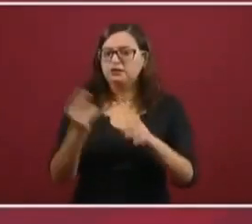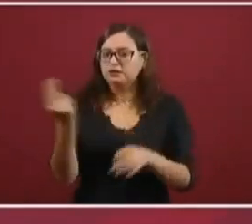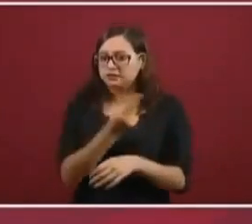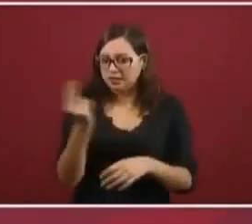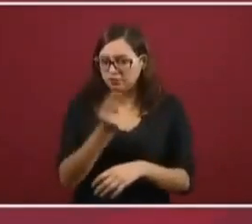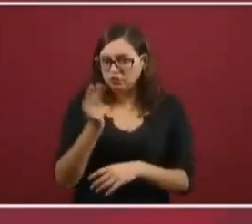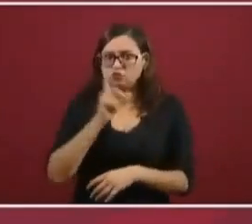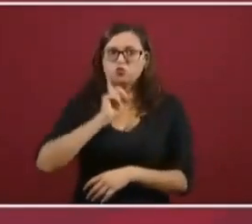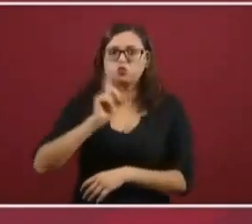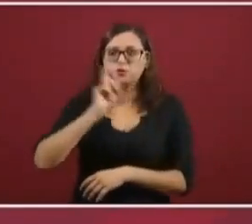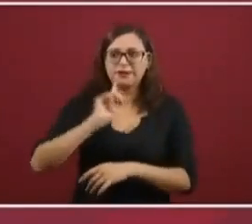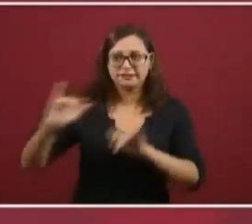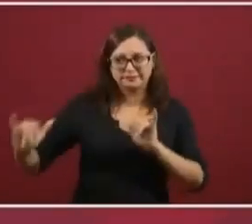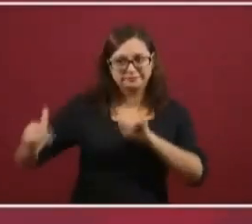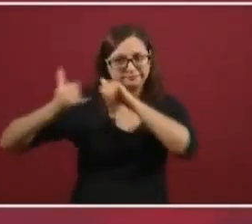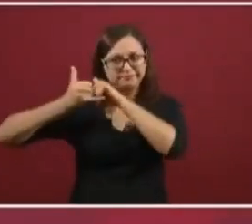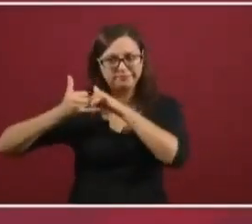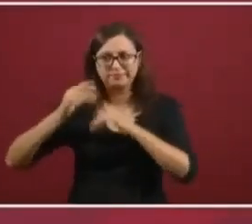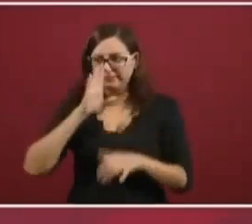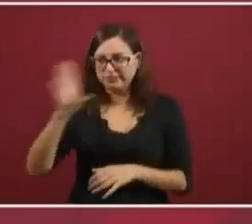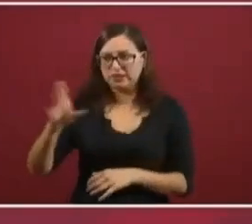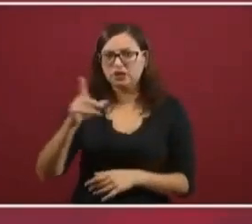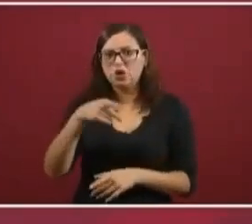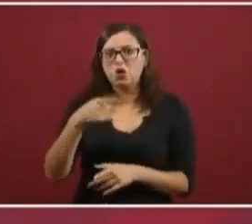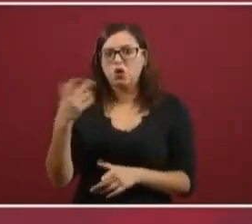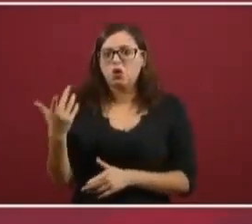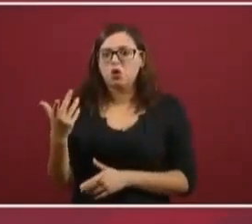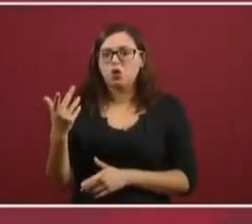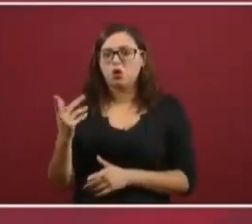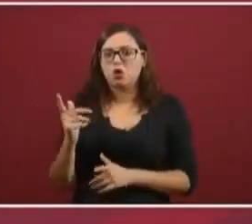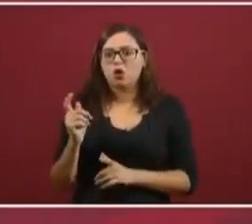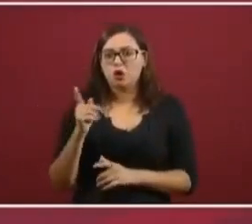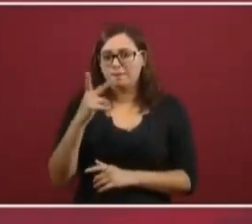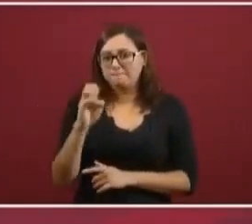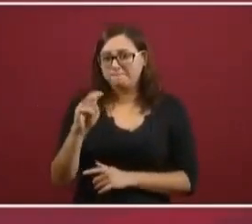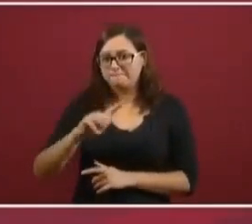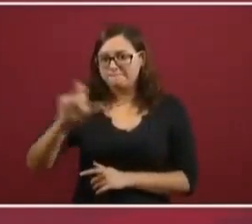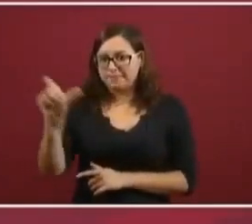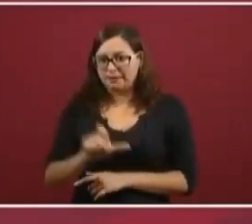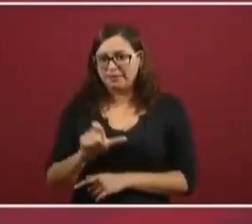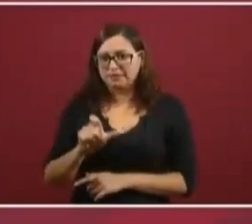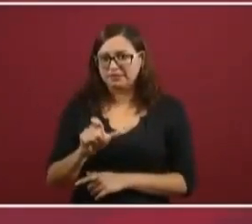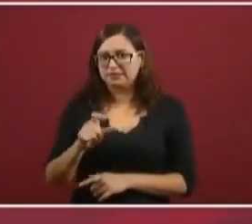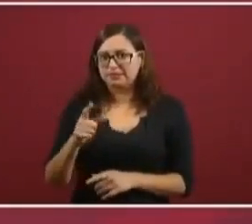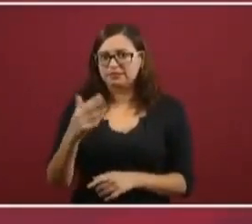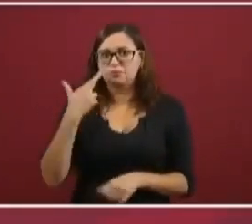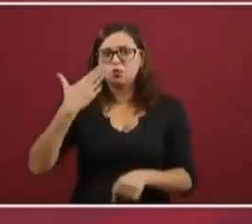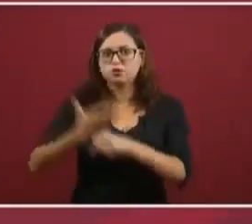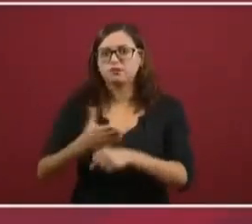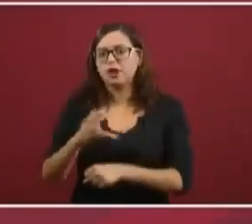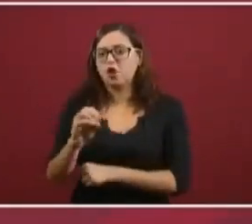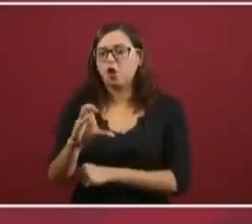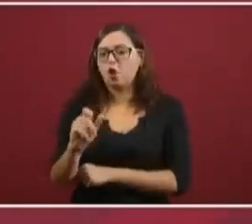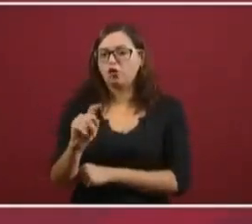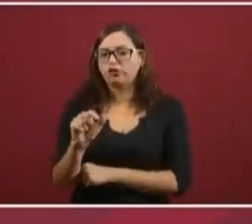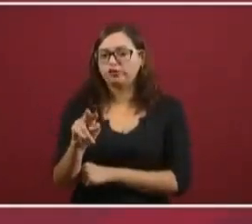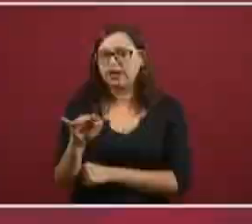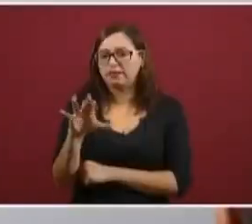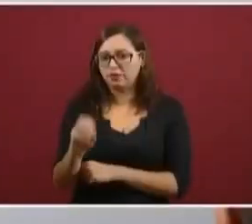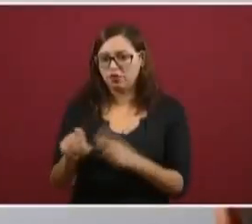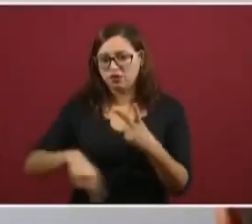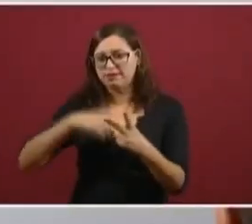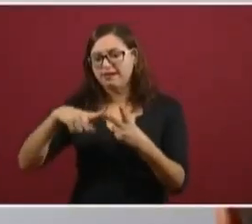directa a Octavio Romero de Pemex para que se atienda y Alejandro